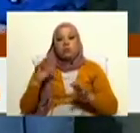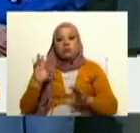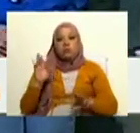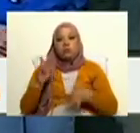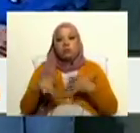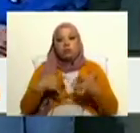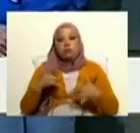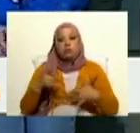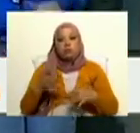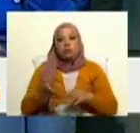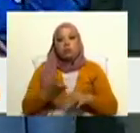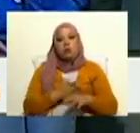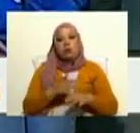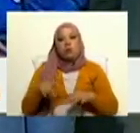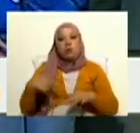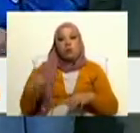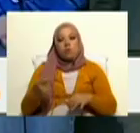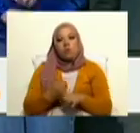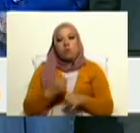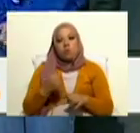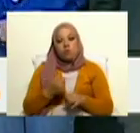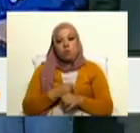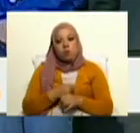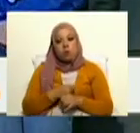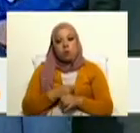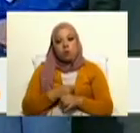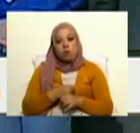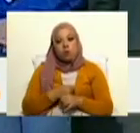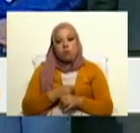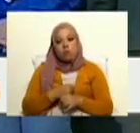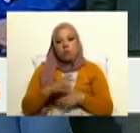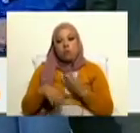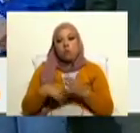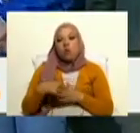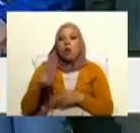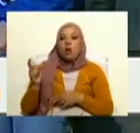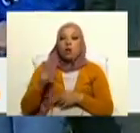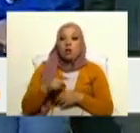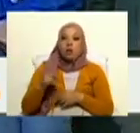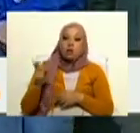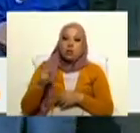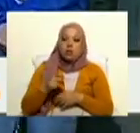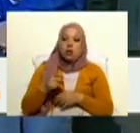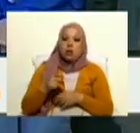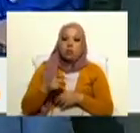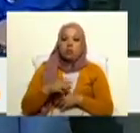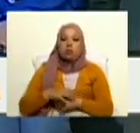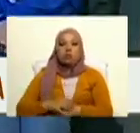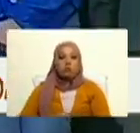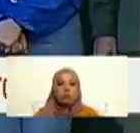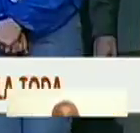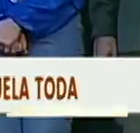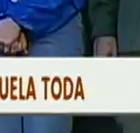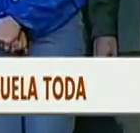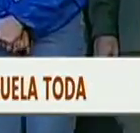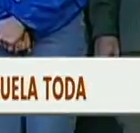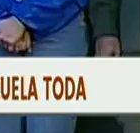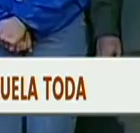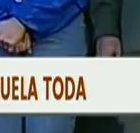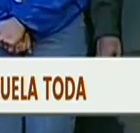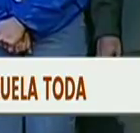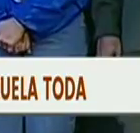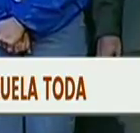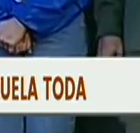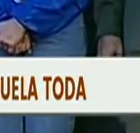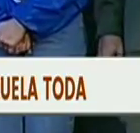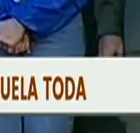ser un antes y un después y debe ser un hito necesario. Y que de aquí en adelante los